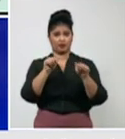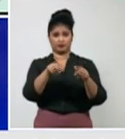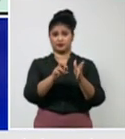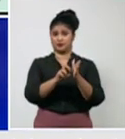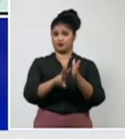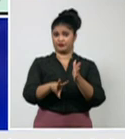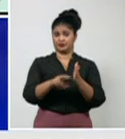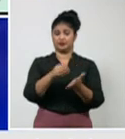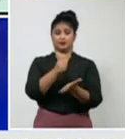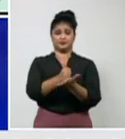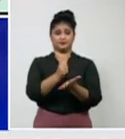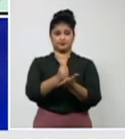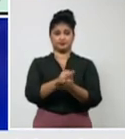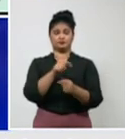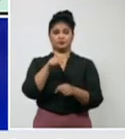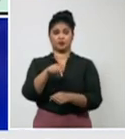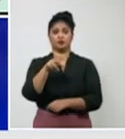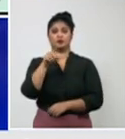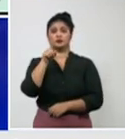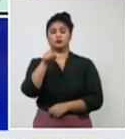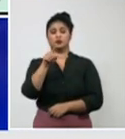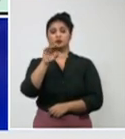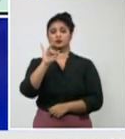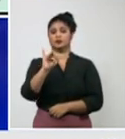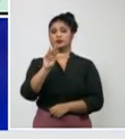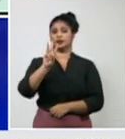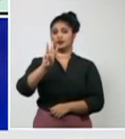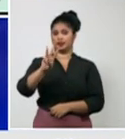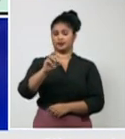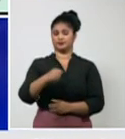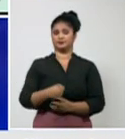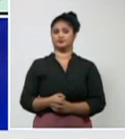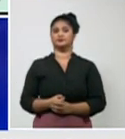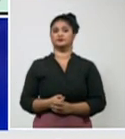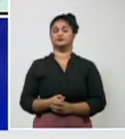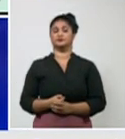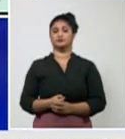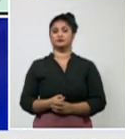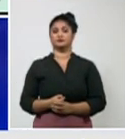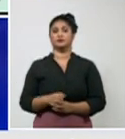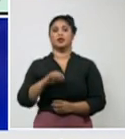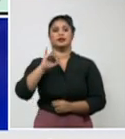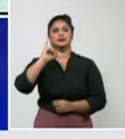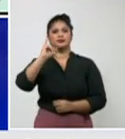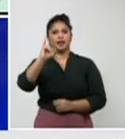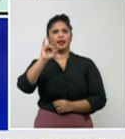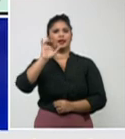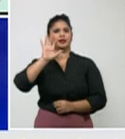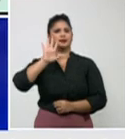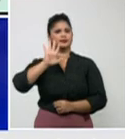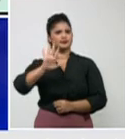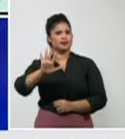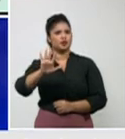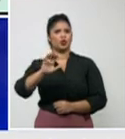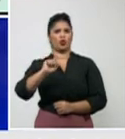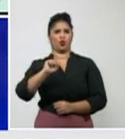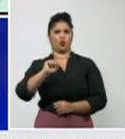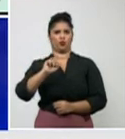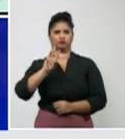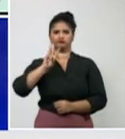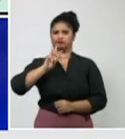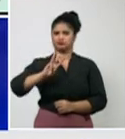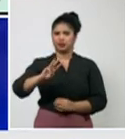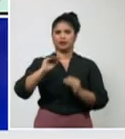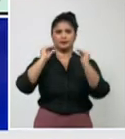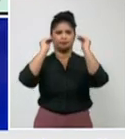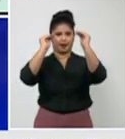número, 173. San Luis 6, Songolamaya 5, Palma Soriano 3, Contramaestre